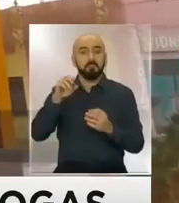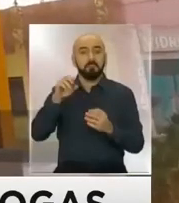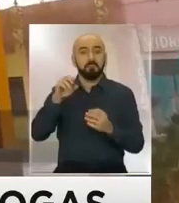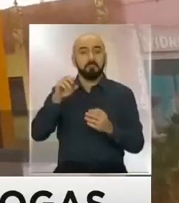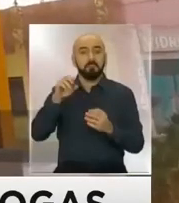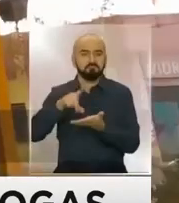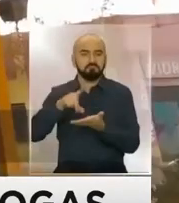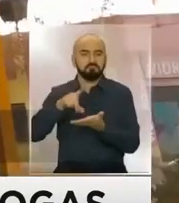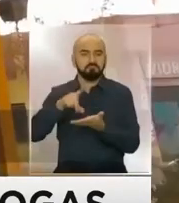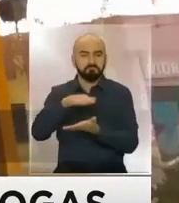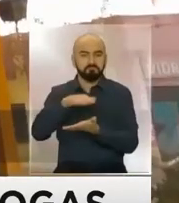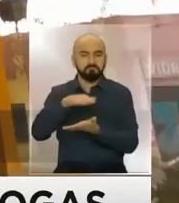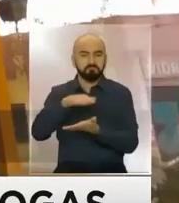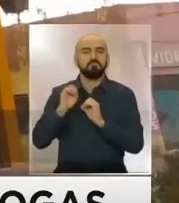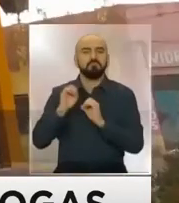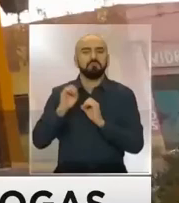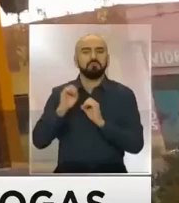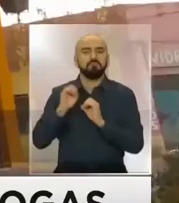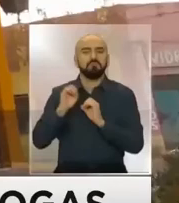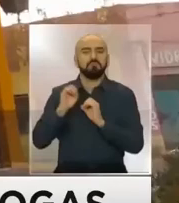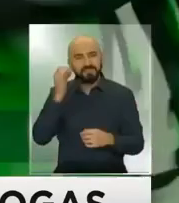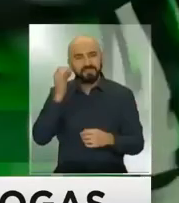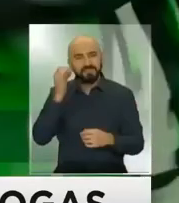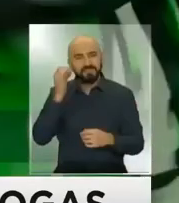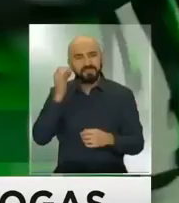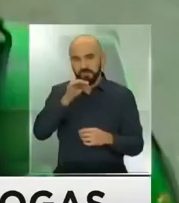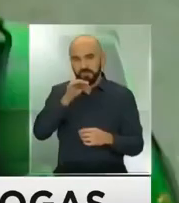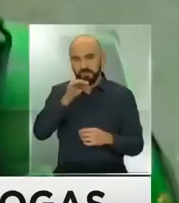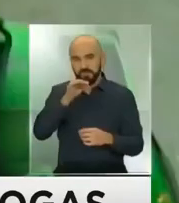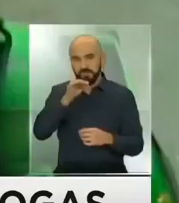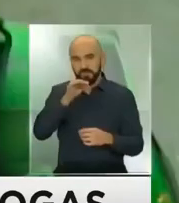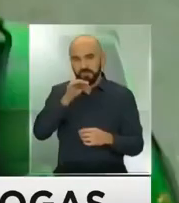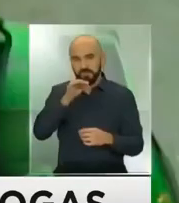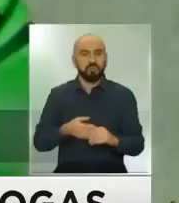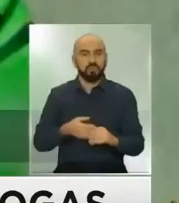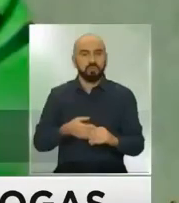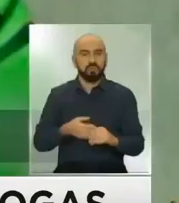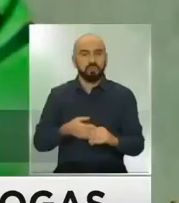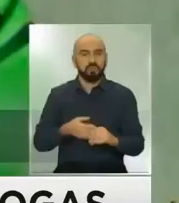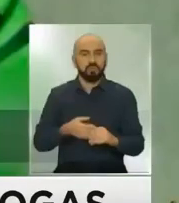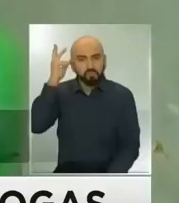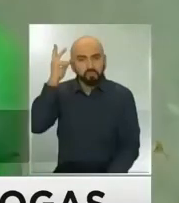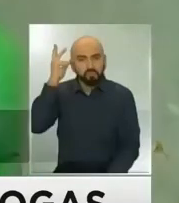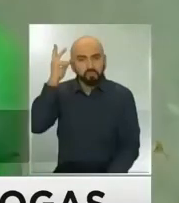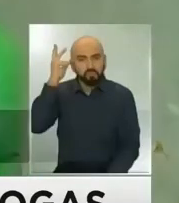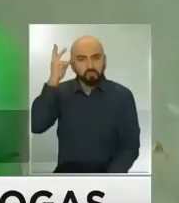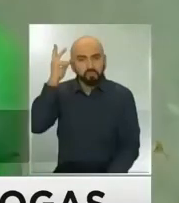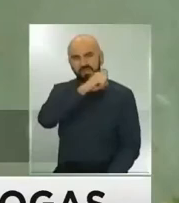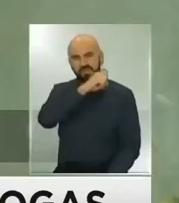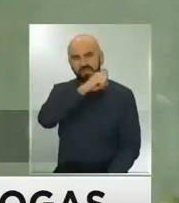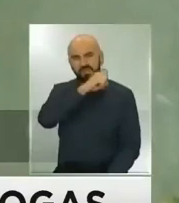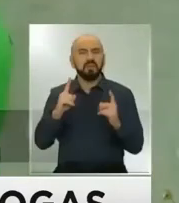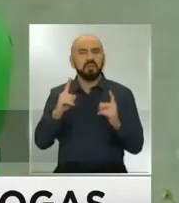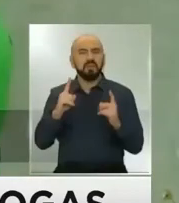repartiendo chela, disco. De todo. De todo, parce. Oye, no sabía. Porque me ha costado un montón el contrato. ¿Sí? Con esto del horario, la cuarentena. Claro,